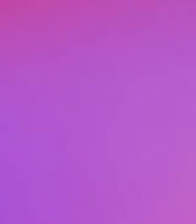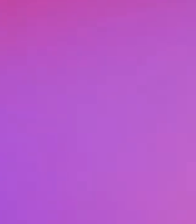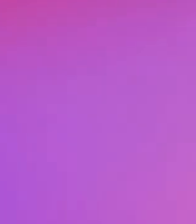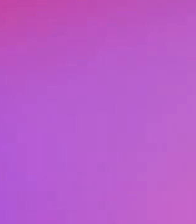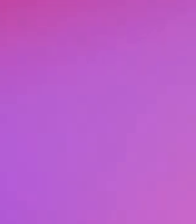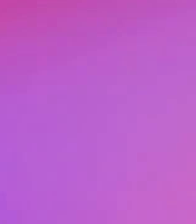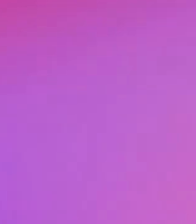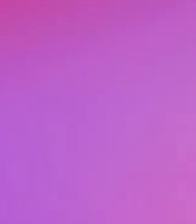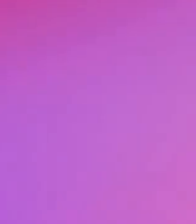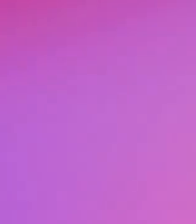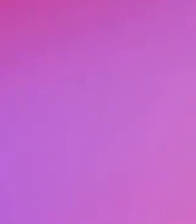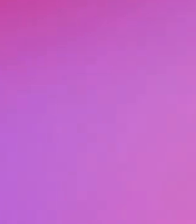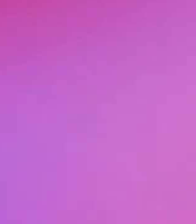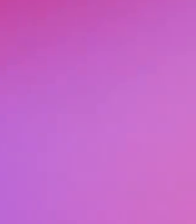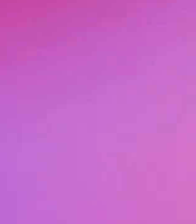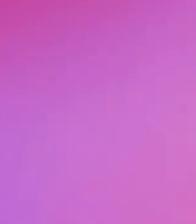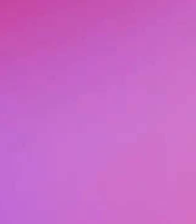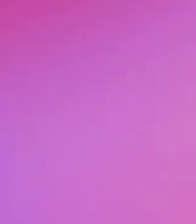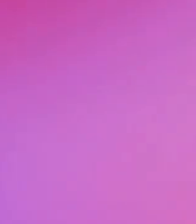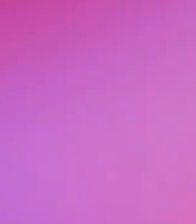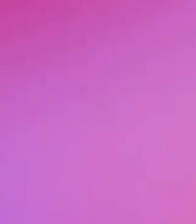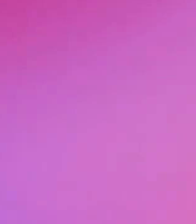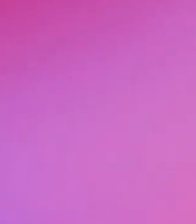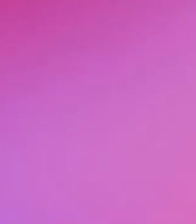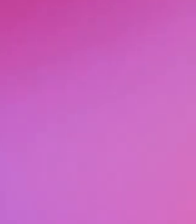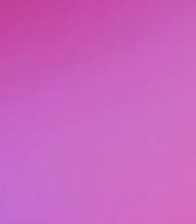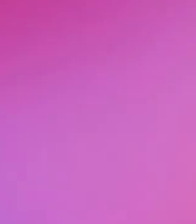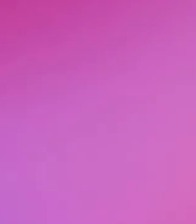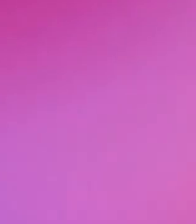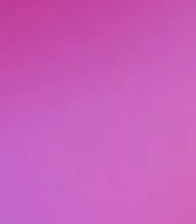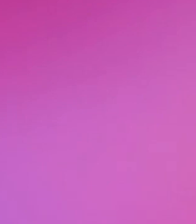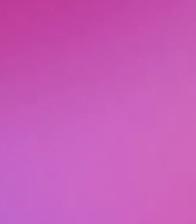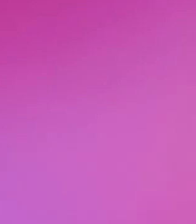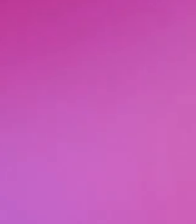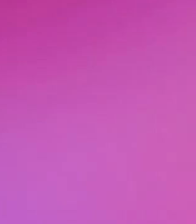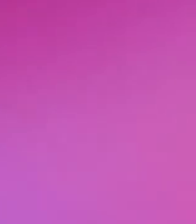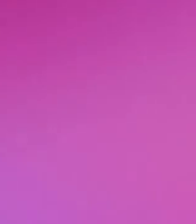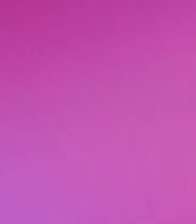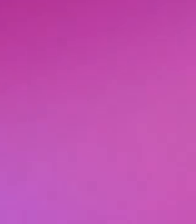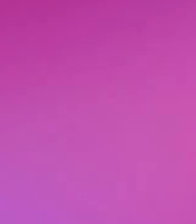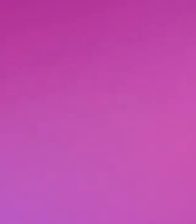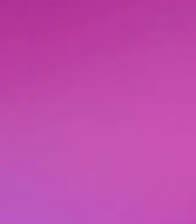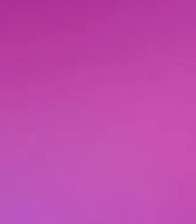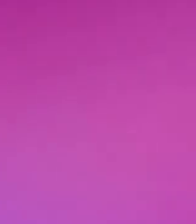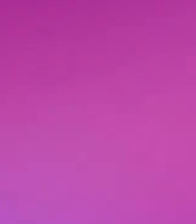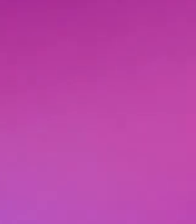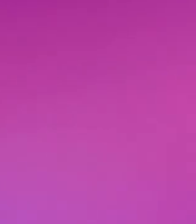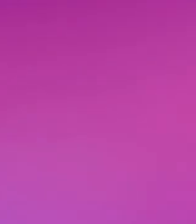nuevaescuelamexicana.cep.gov.mx y tripulantes.cep.gov.mx.